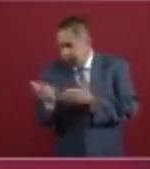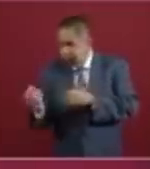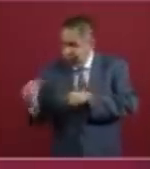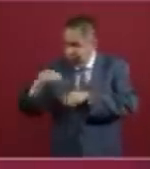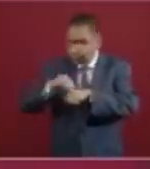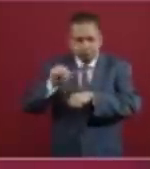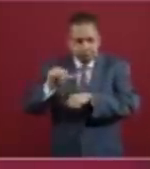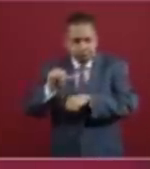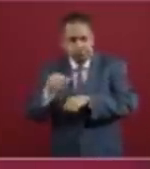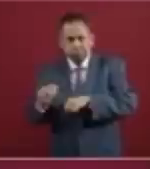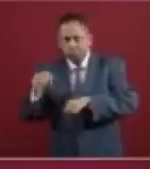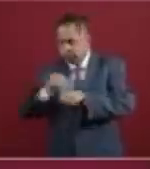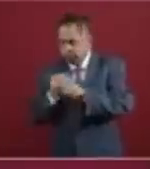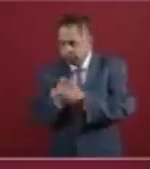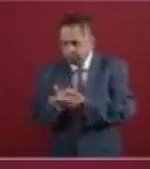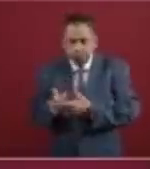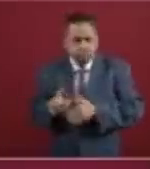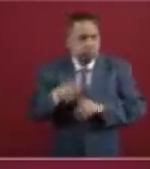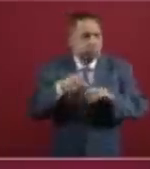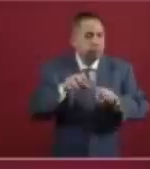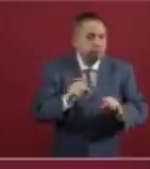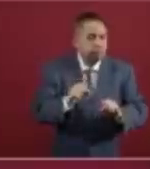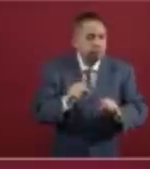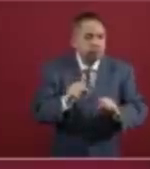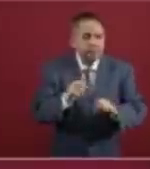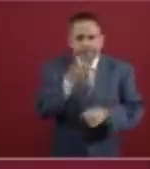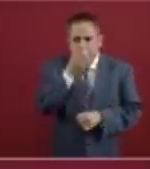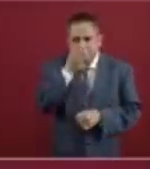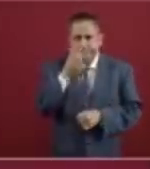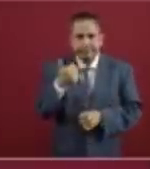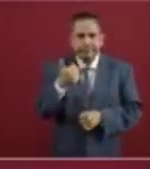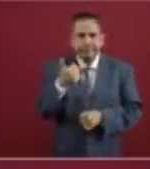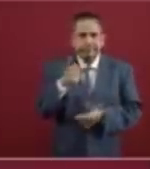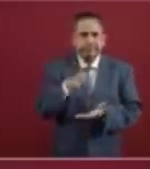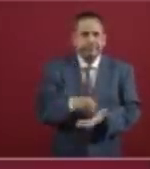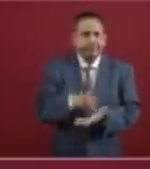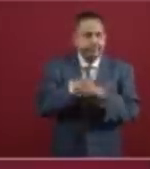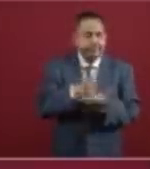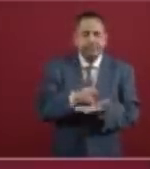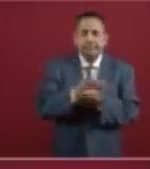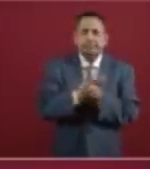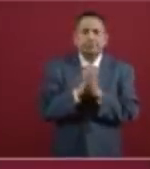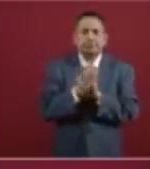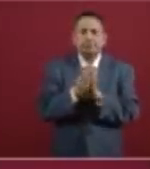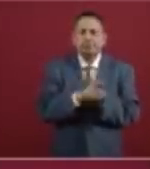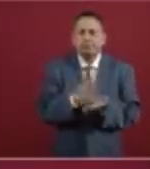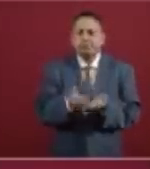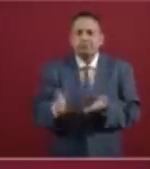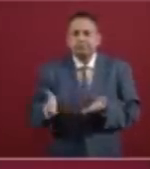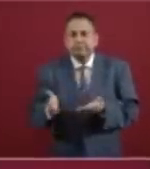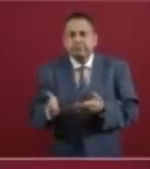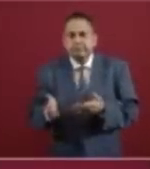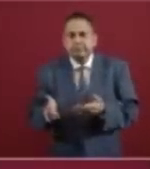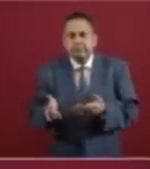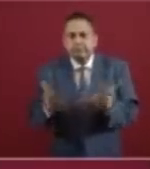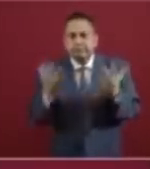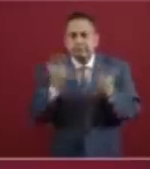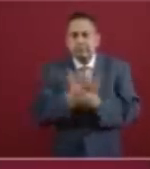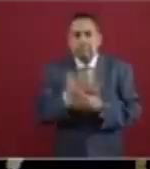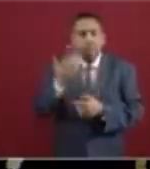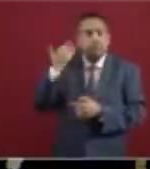16%, alcanza para comprar 6 kilos de tortilla.